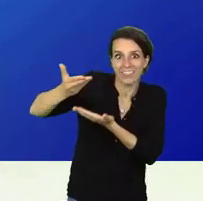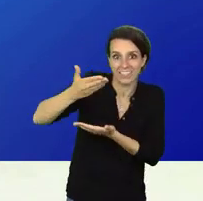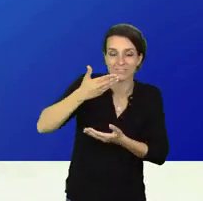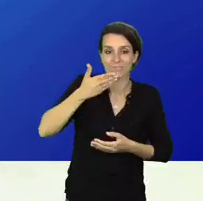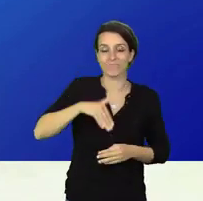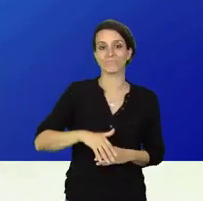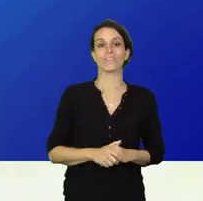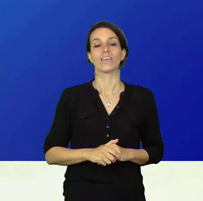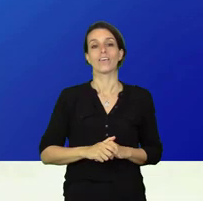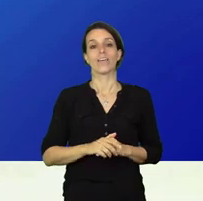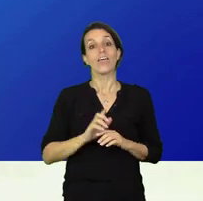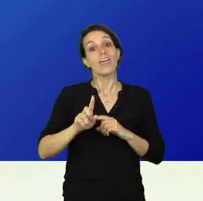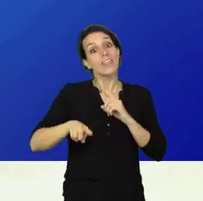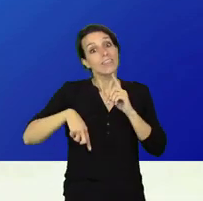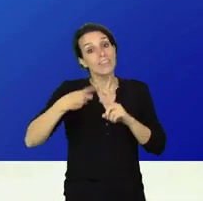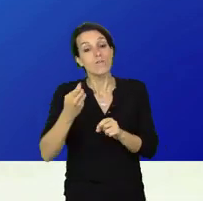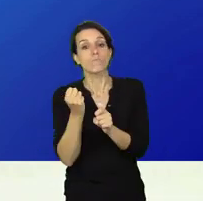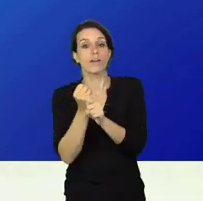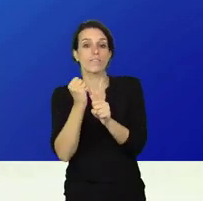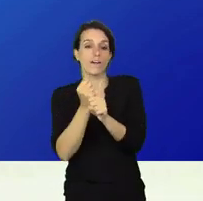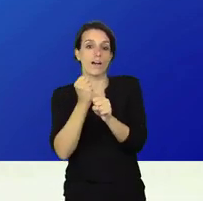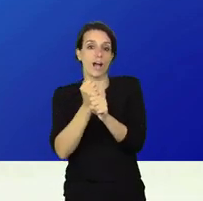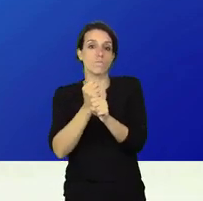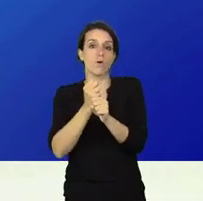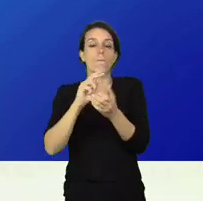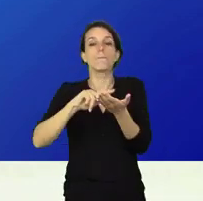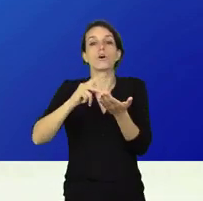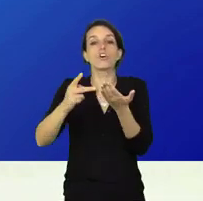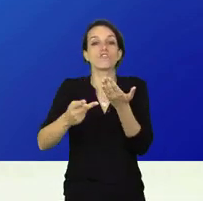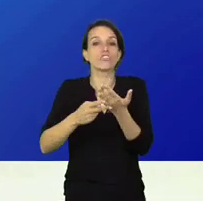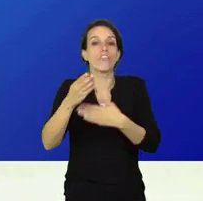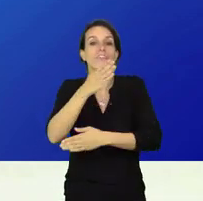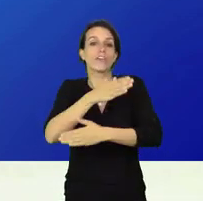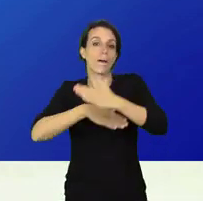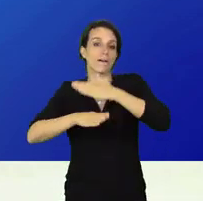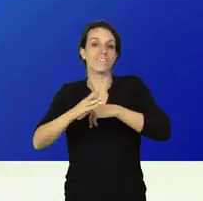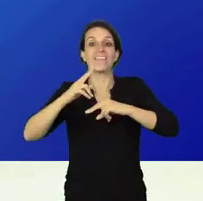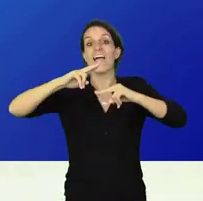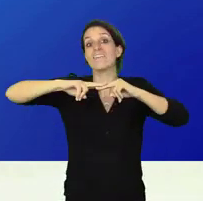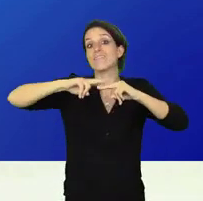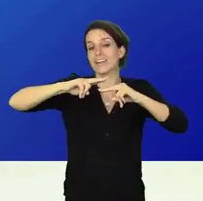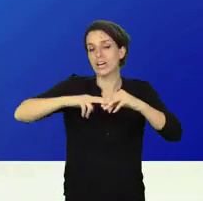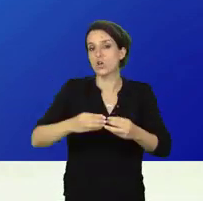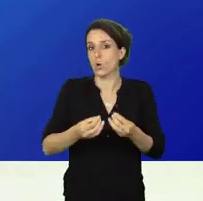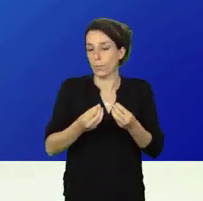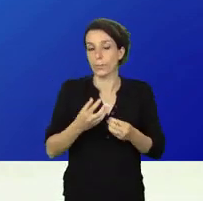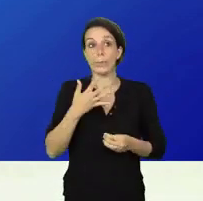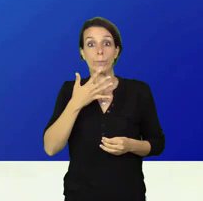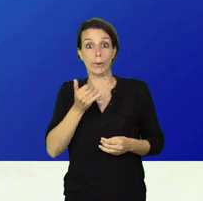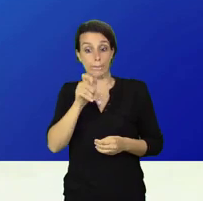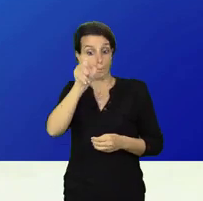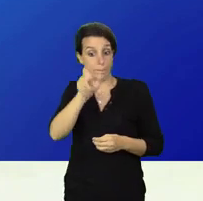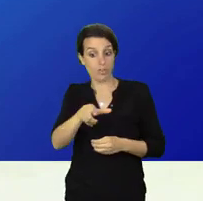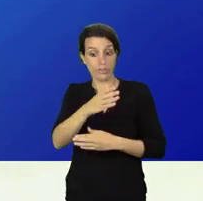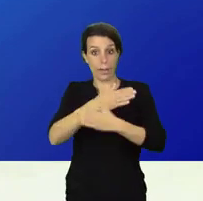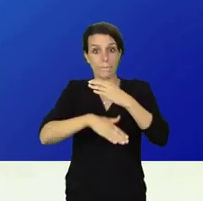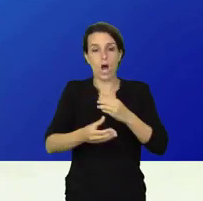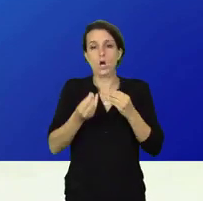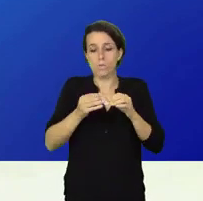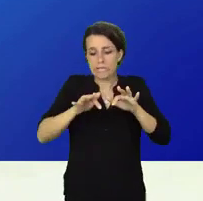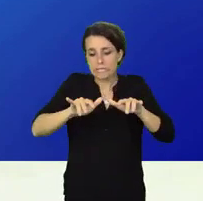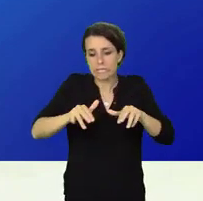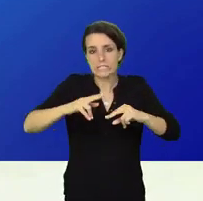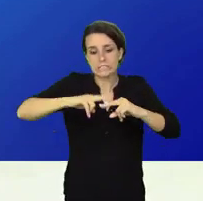Trabajamos también en un proyecto específico sobre discapacidad visual e internet, es decir, qué barreras encuentran las personas